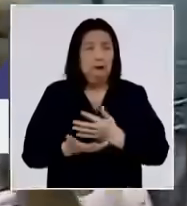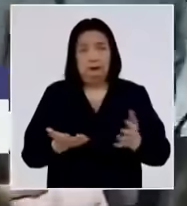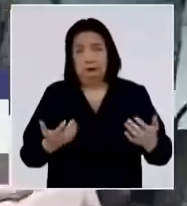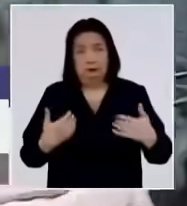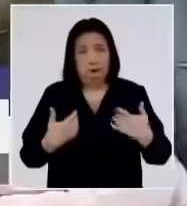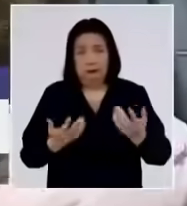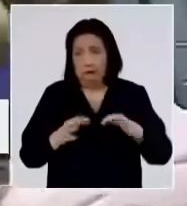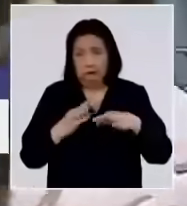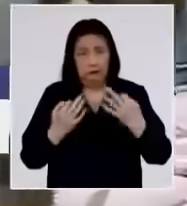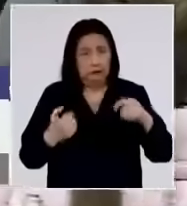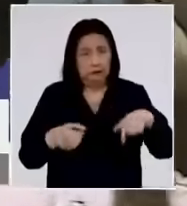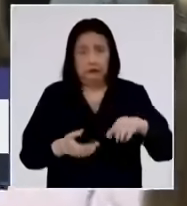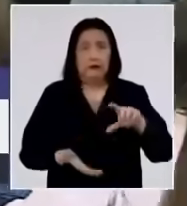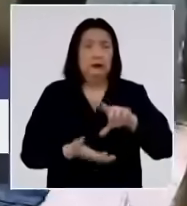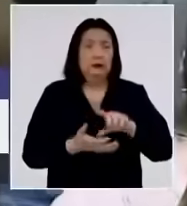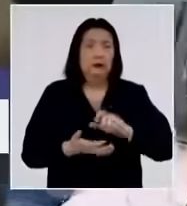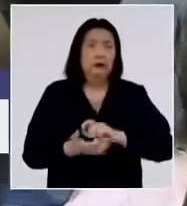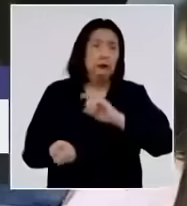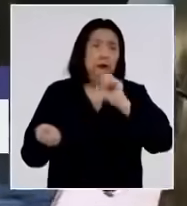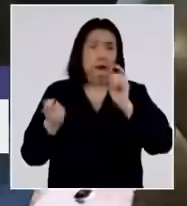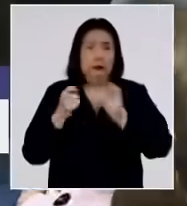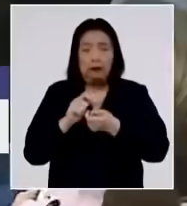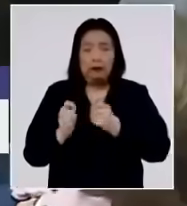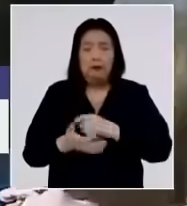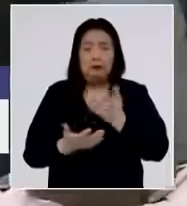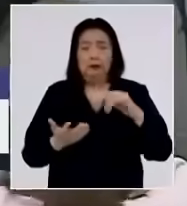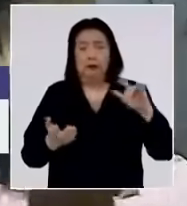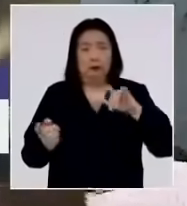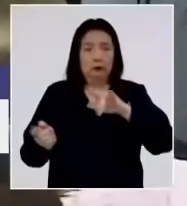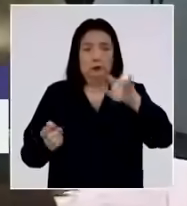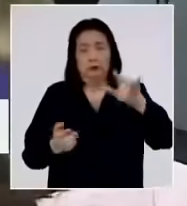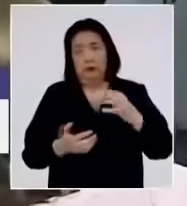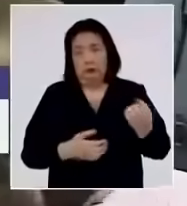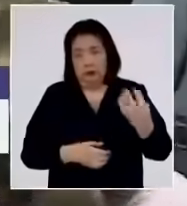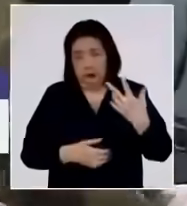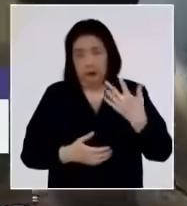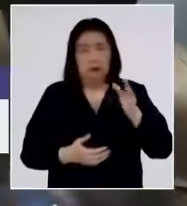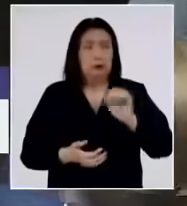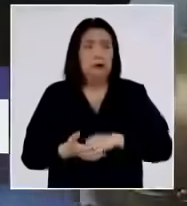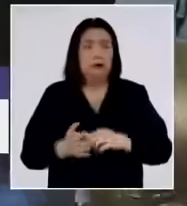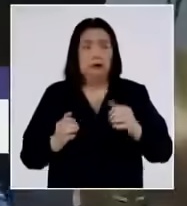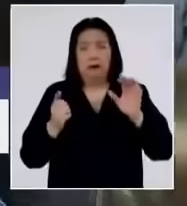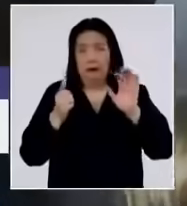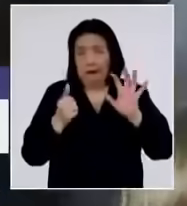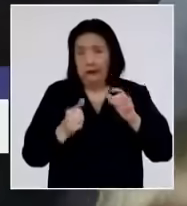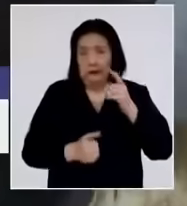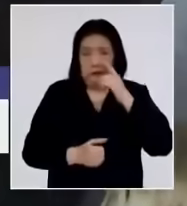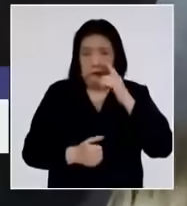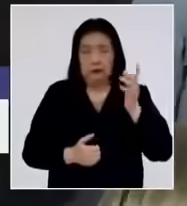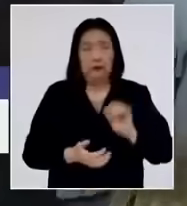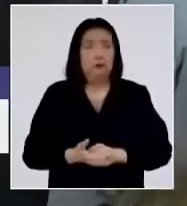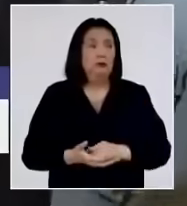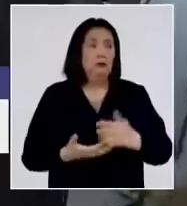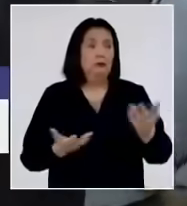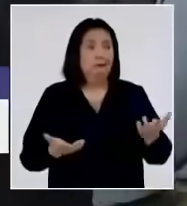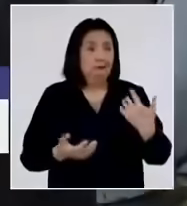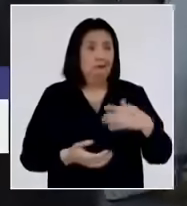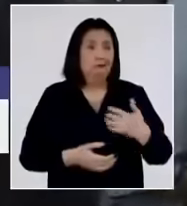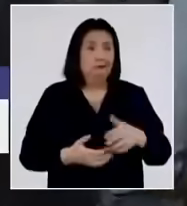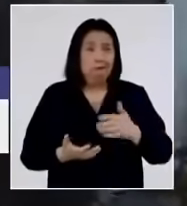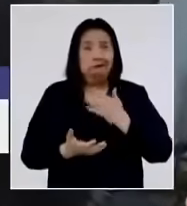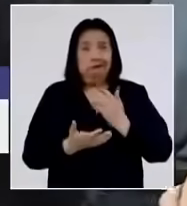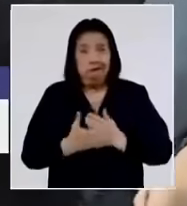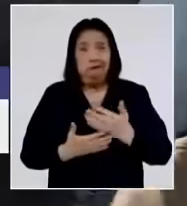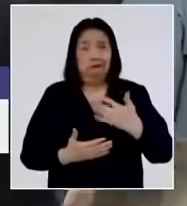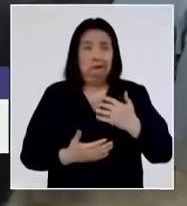siquiera familia hasta que le reprogramen el vuelo, que él nos aseguró que iba a ser recién el 6 de junio. Entonces, estos son los inconvenientes